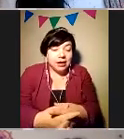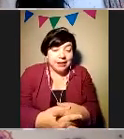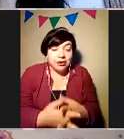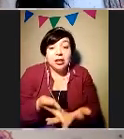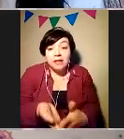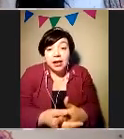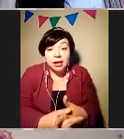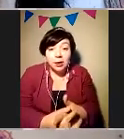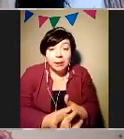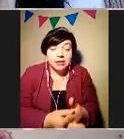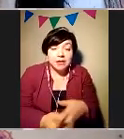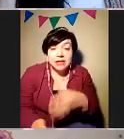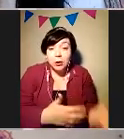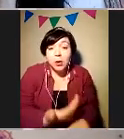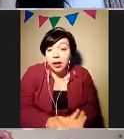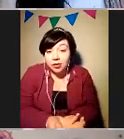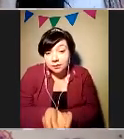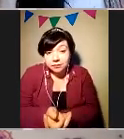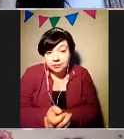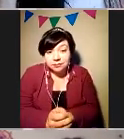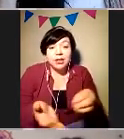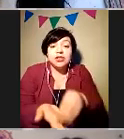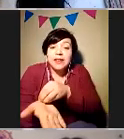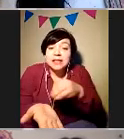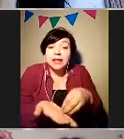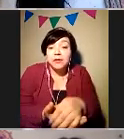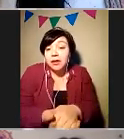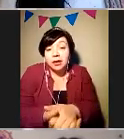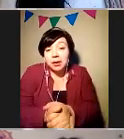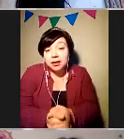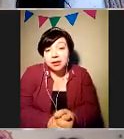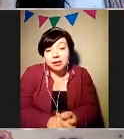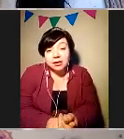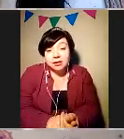el trabajo en general, en los países va a seguir ocurriendo. Y estos se van a seguir moviendo, además.